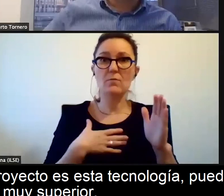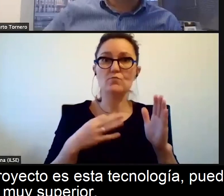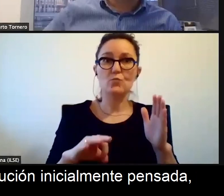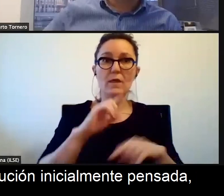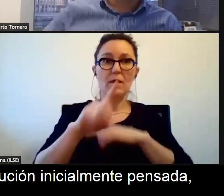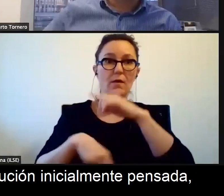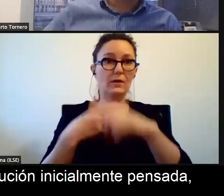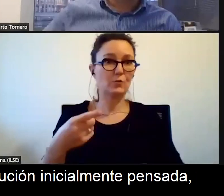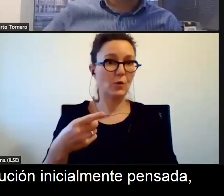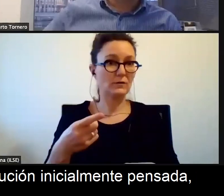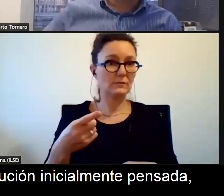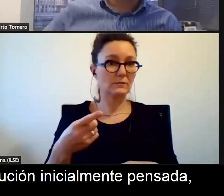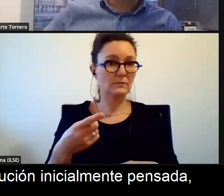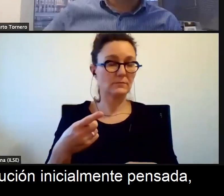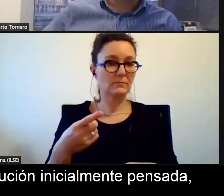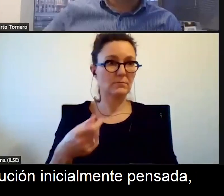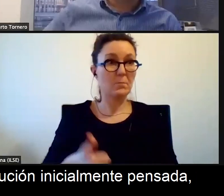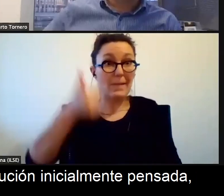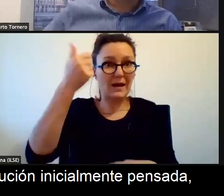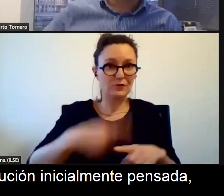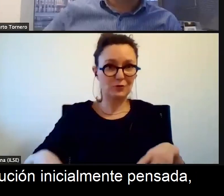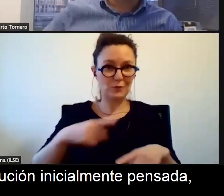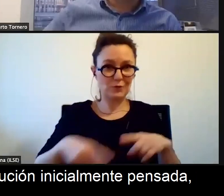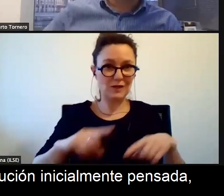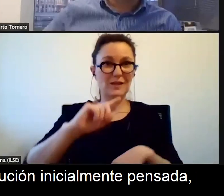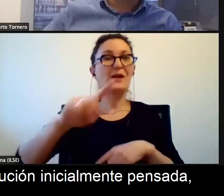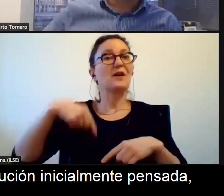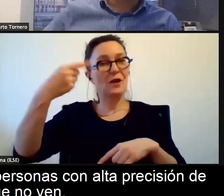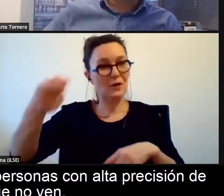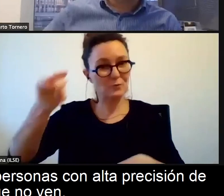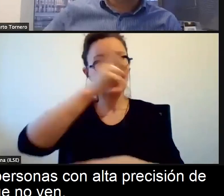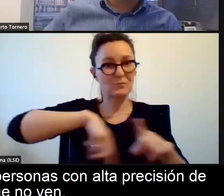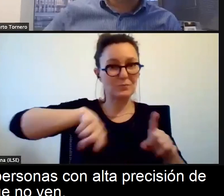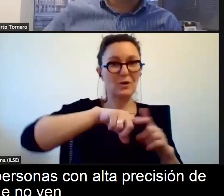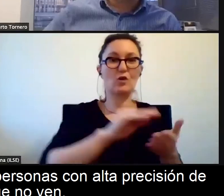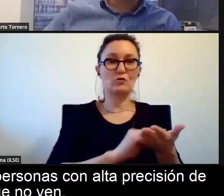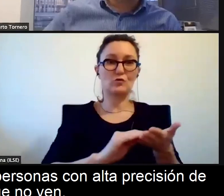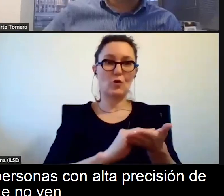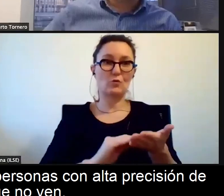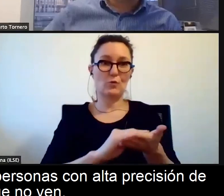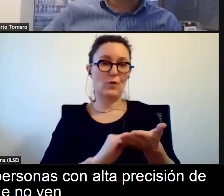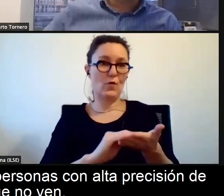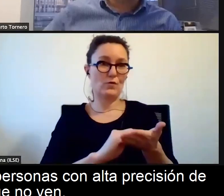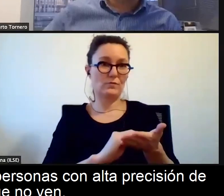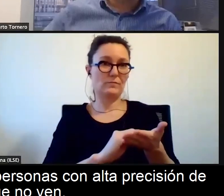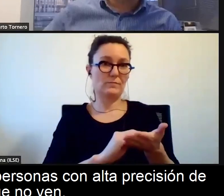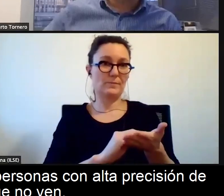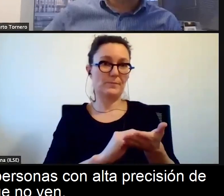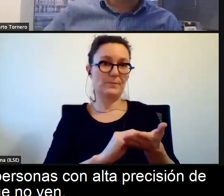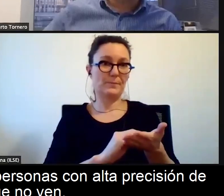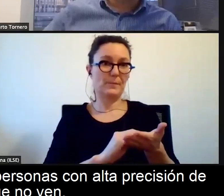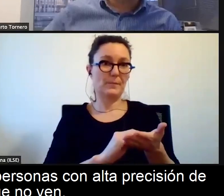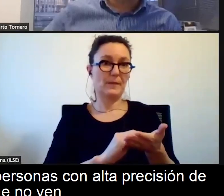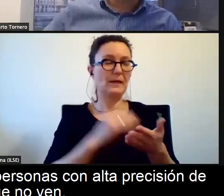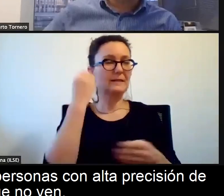muy superior que a la vez revertirá en la solución inicialmente pensada, que era la localización de esas personas